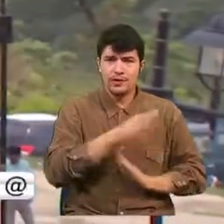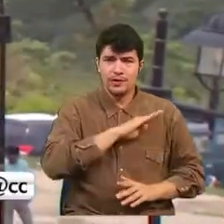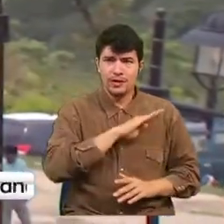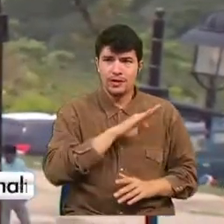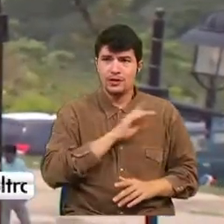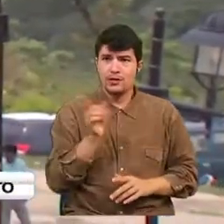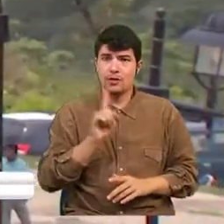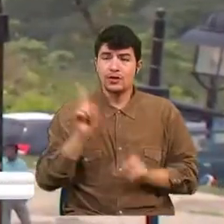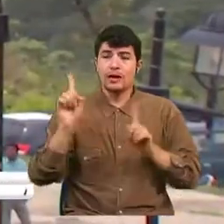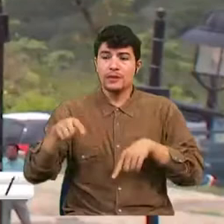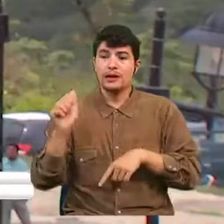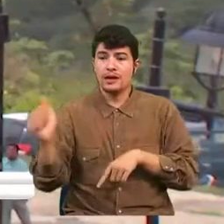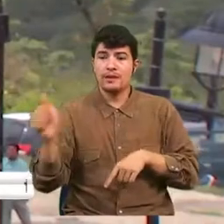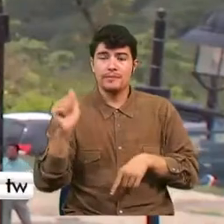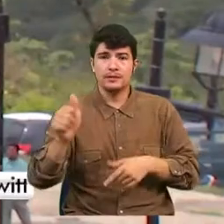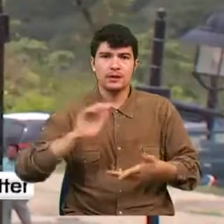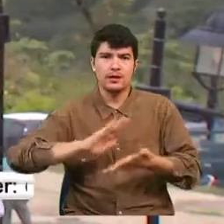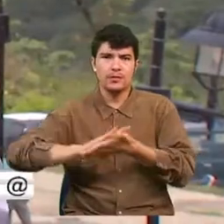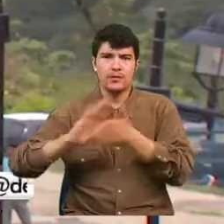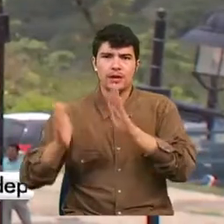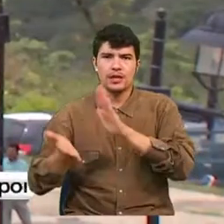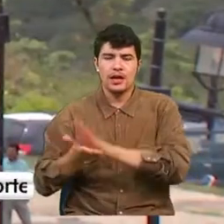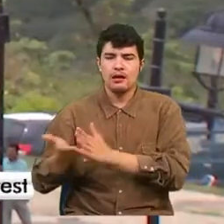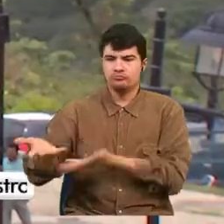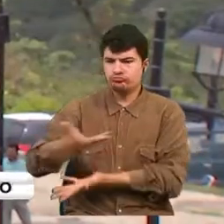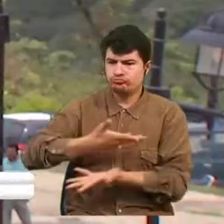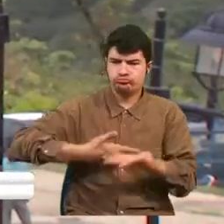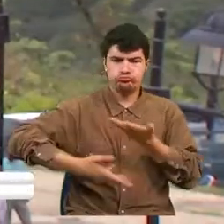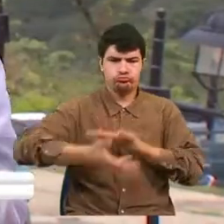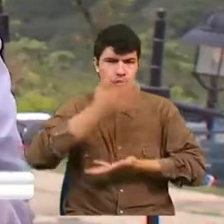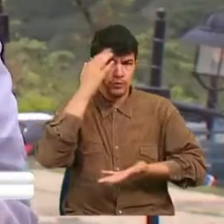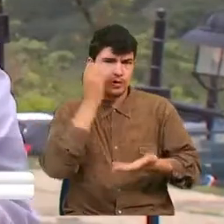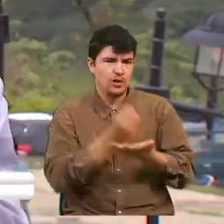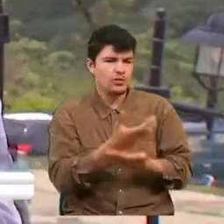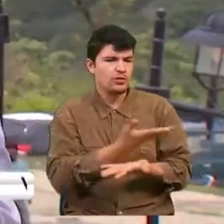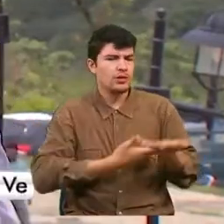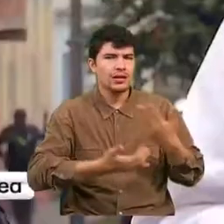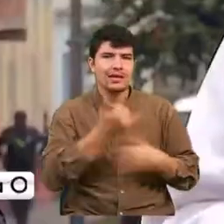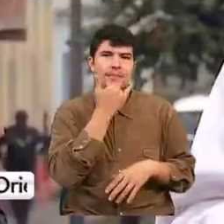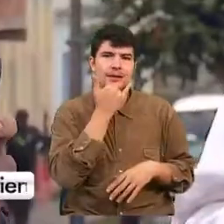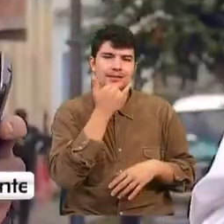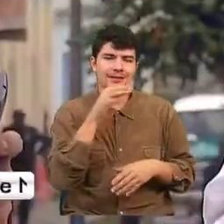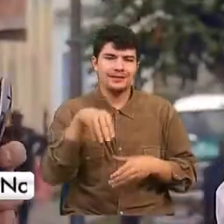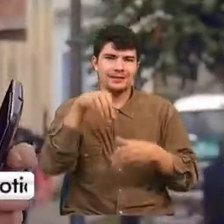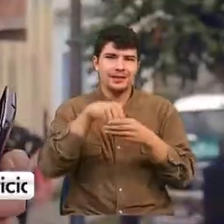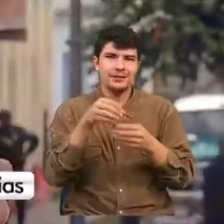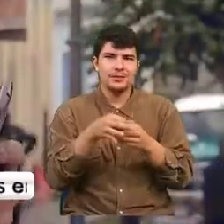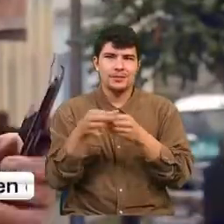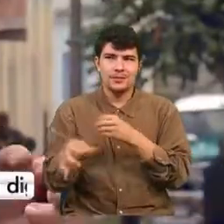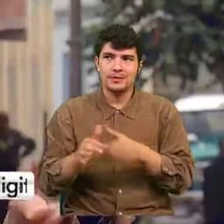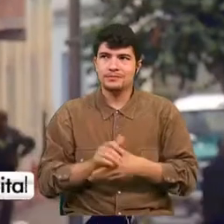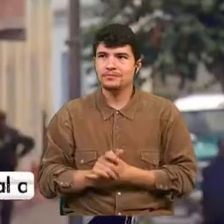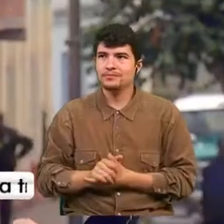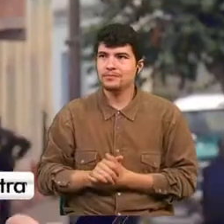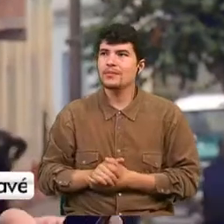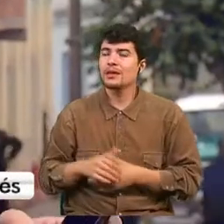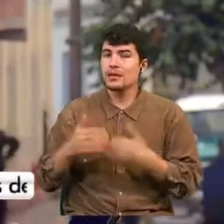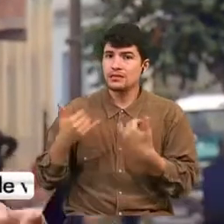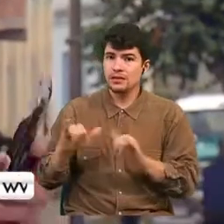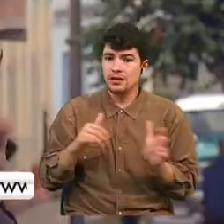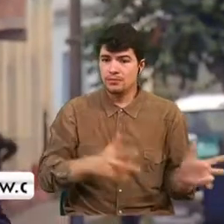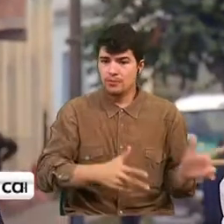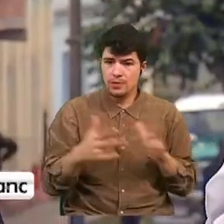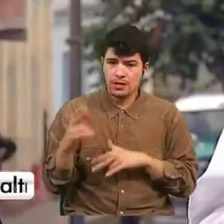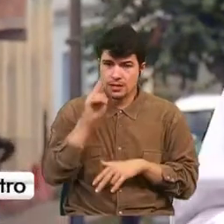concejales, sino también de la misma comunidad que se siente a trabajar y a informar qué es lo que está ocurriendo. María Ángeles, hemos hablado ya de municipio de Puente